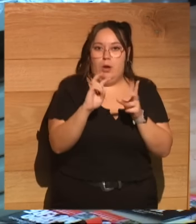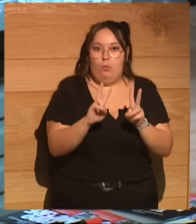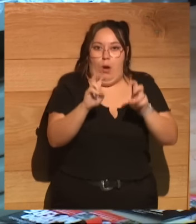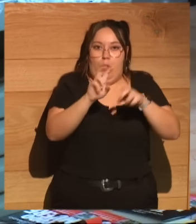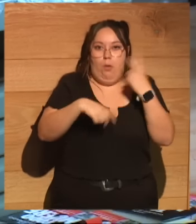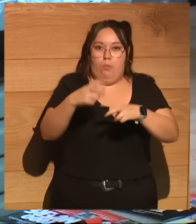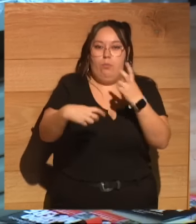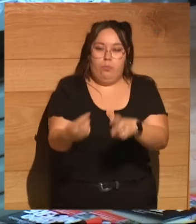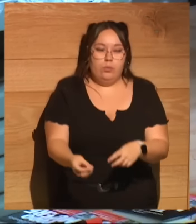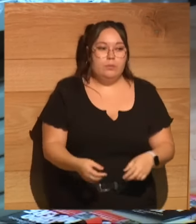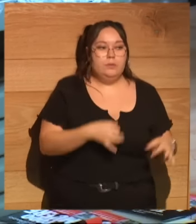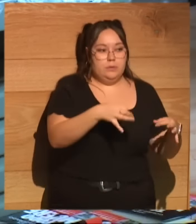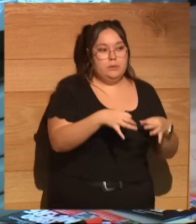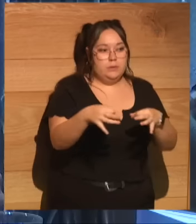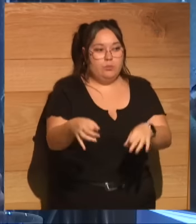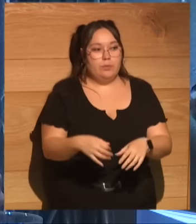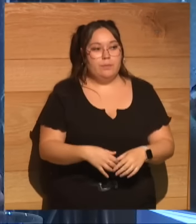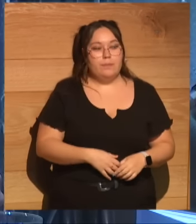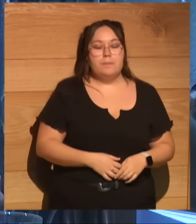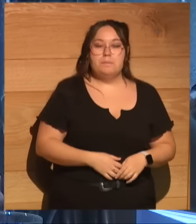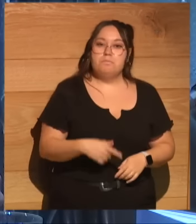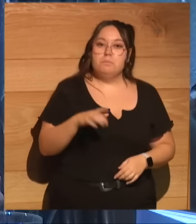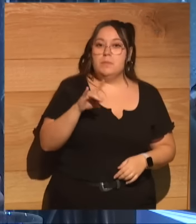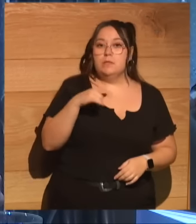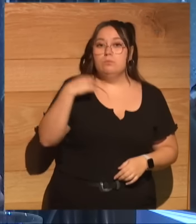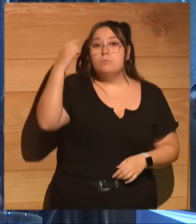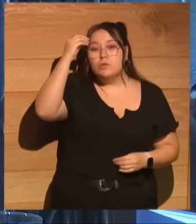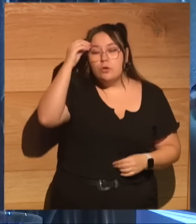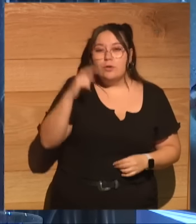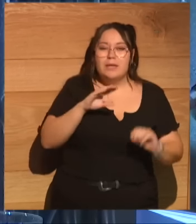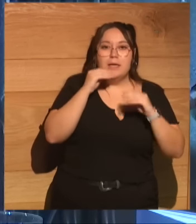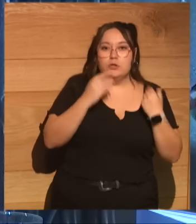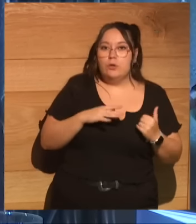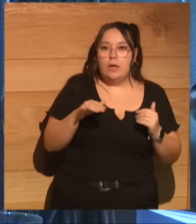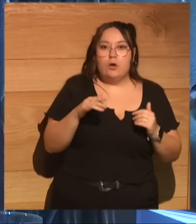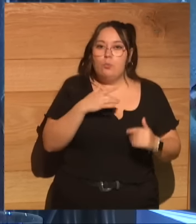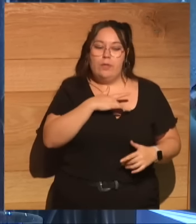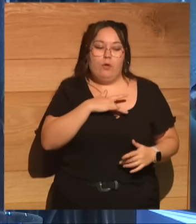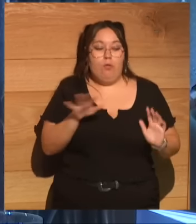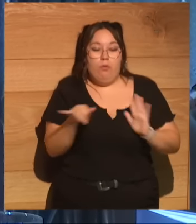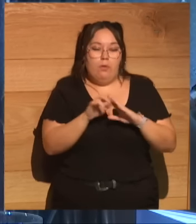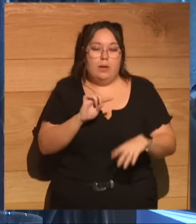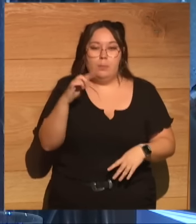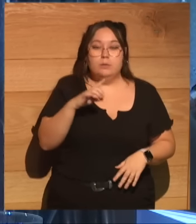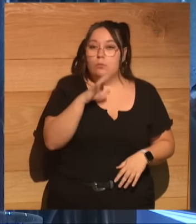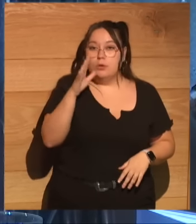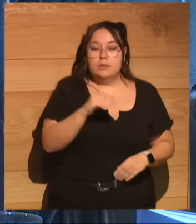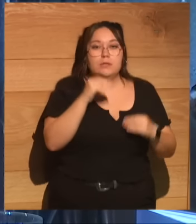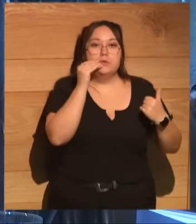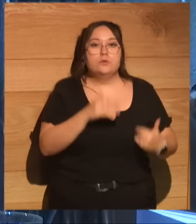alguna manera, ¿no? Sí, y yo creo que también es la historia que más cerca de su corazón está, porque al final es la historia